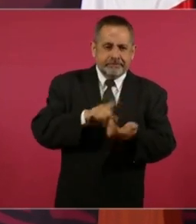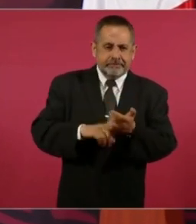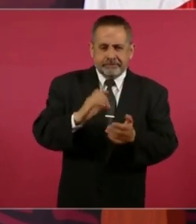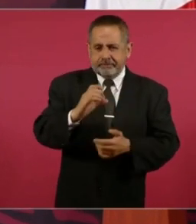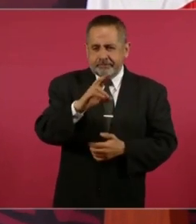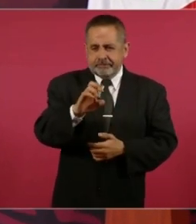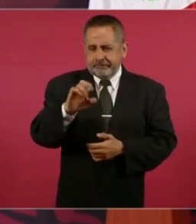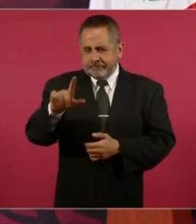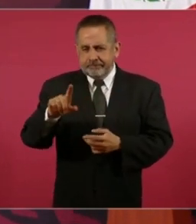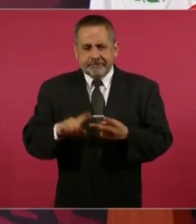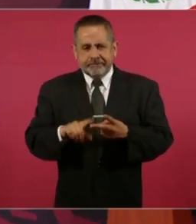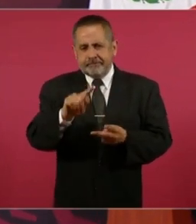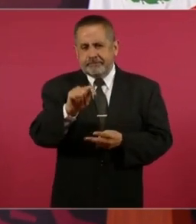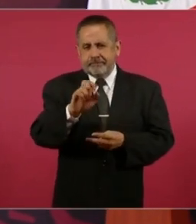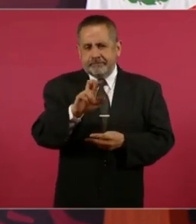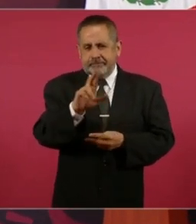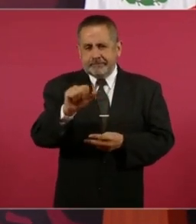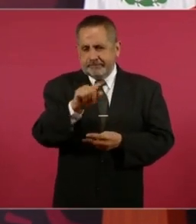y